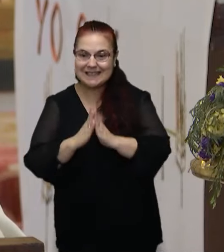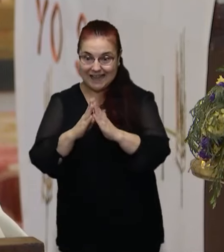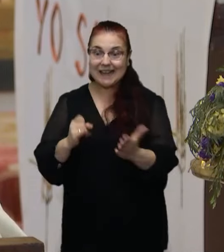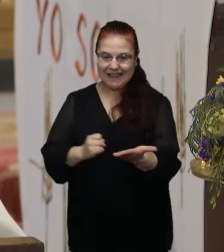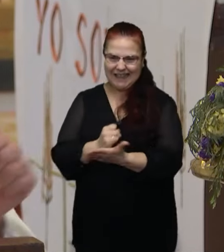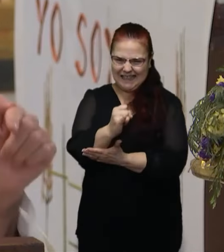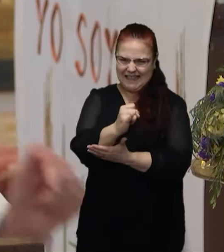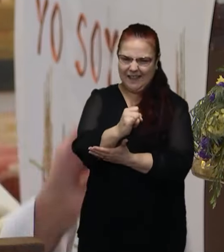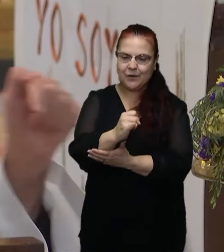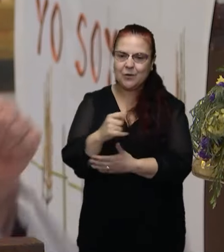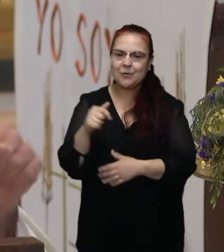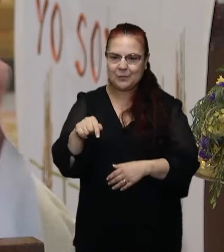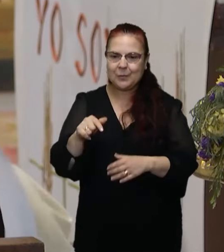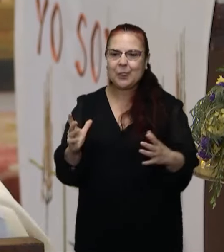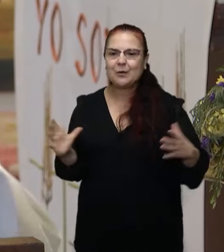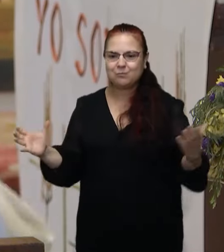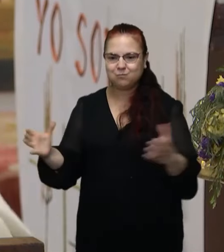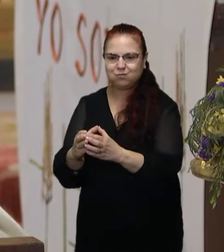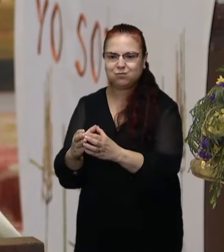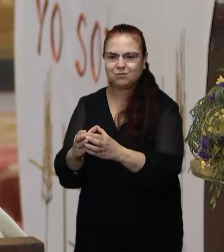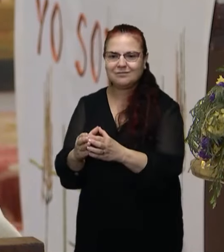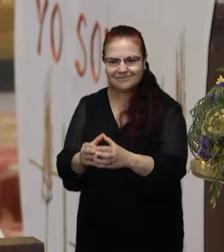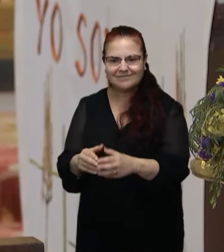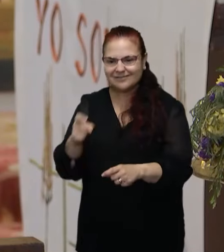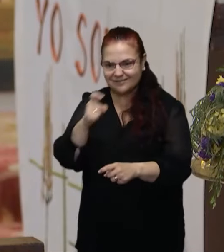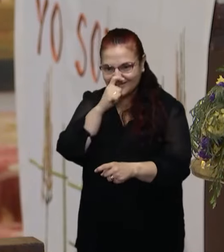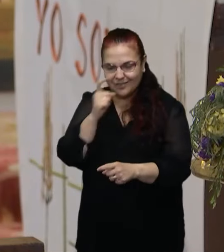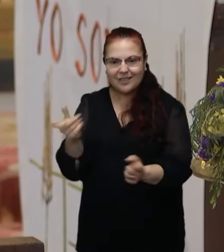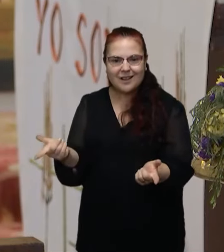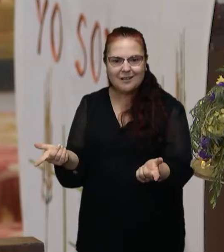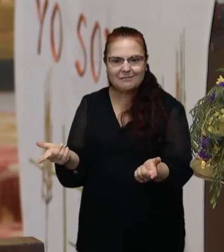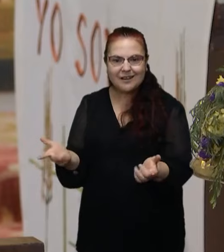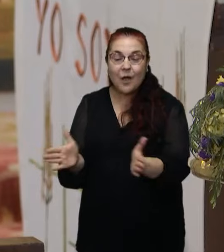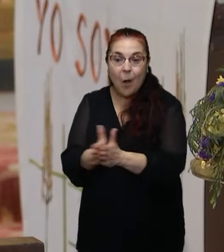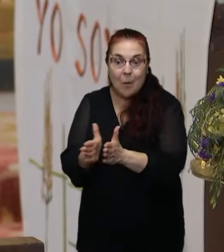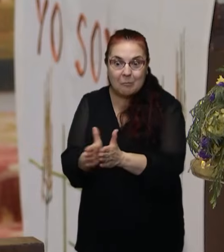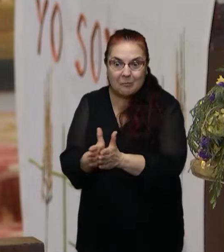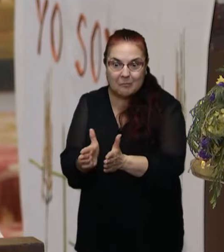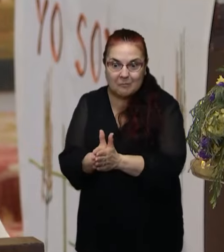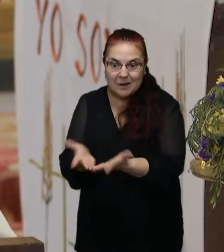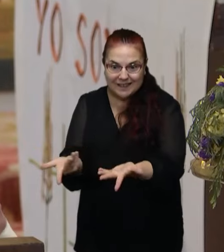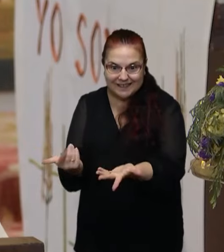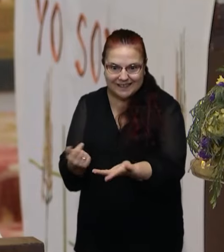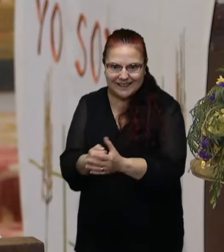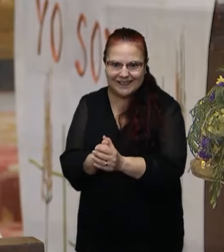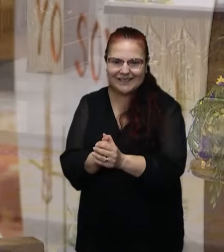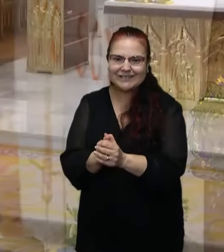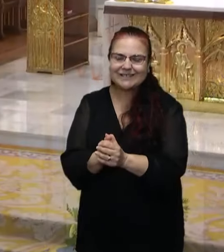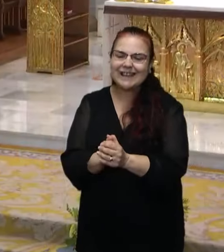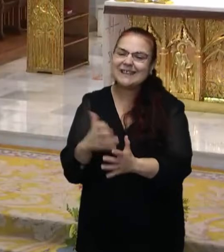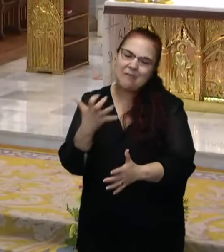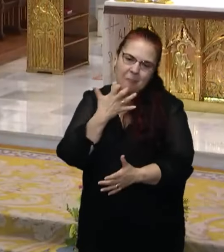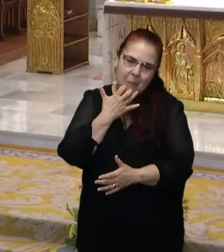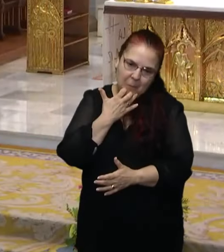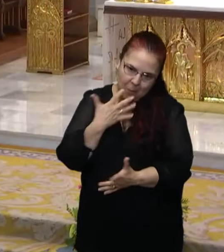todos recordaba, incluso a sus propios compañeros de canonización, haciéndose un poco de broma,